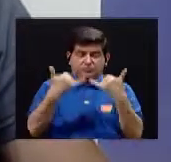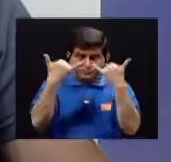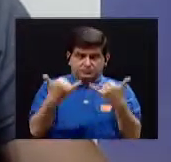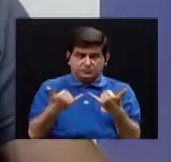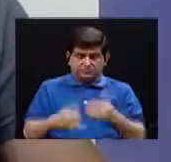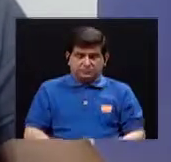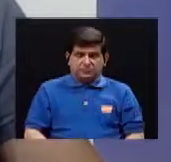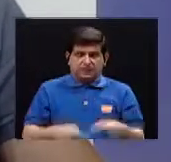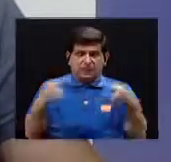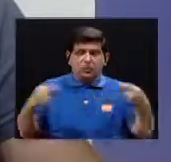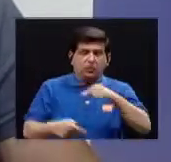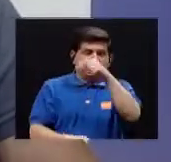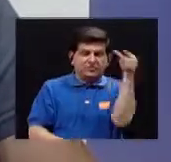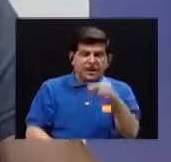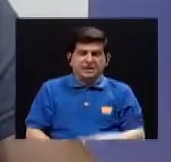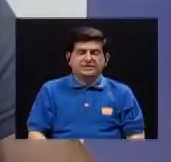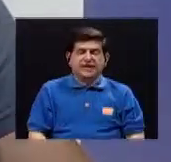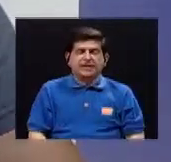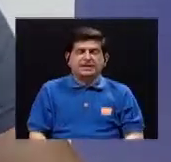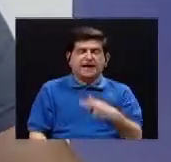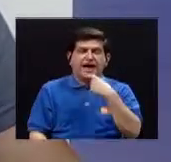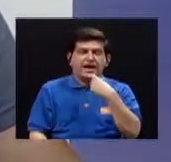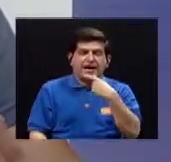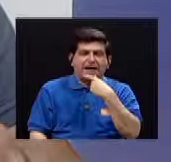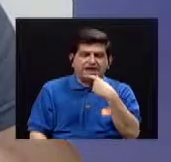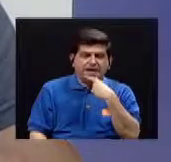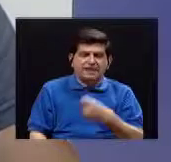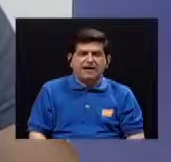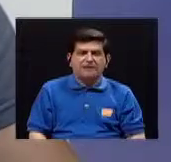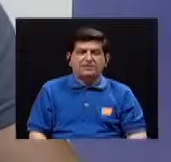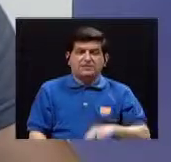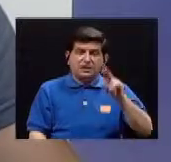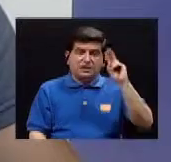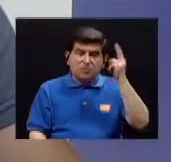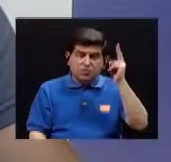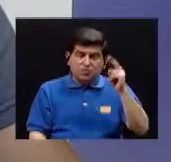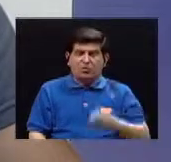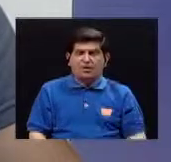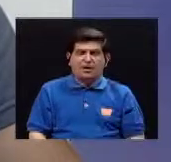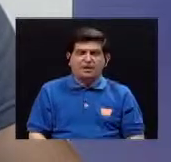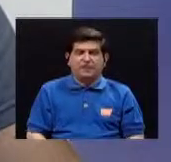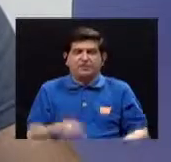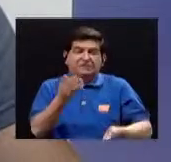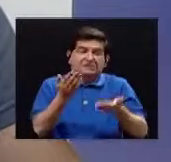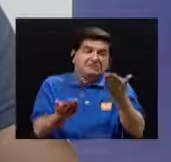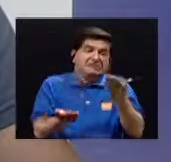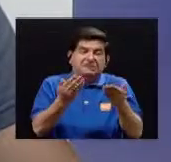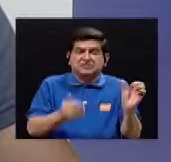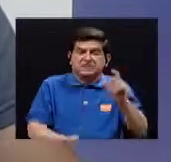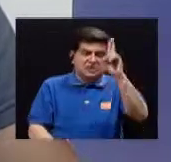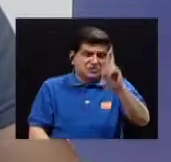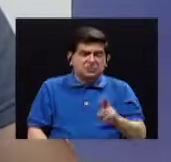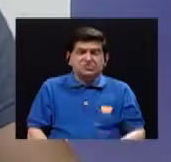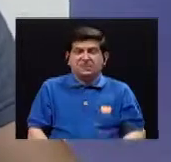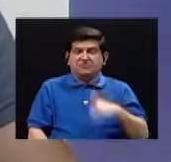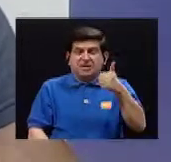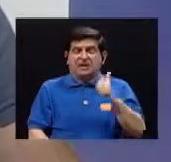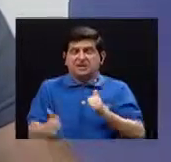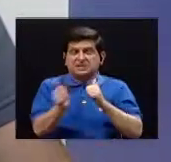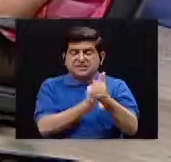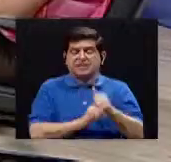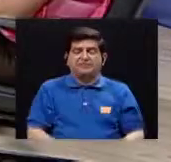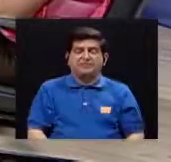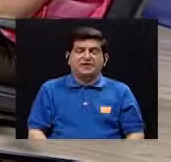cuando salió el grupo verdad que era contra italia inglaterra y entonces puedes y de repente aja que si de repente costa rica